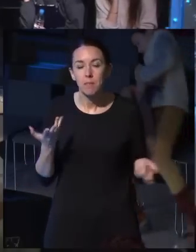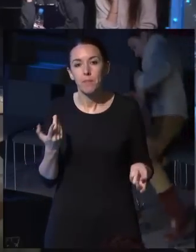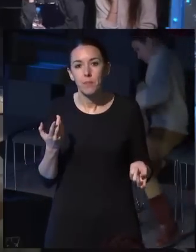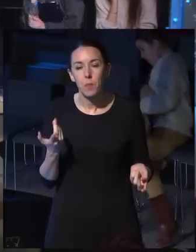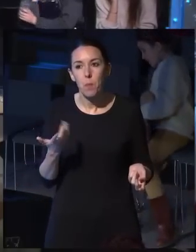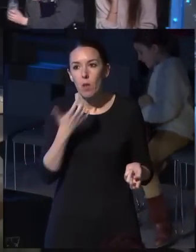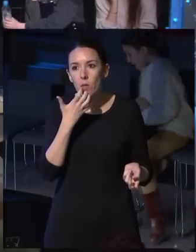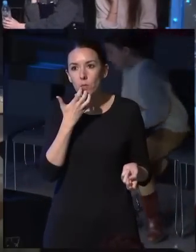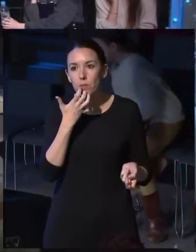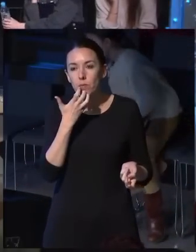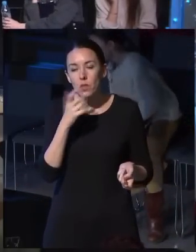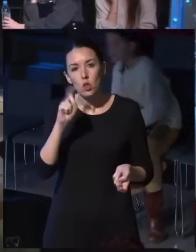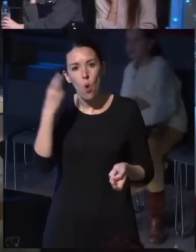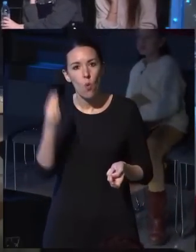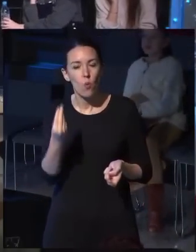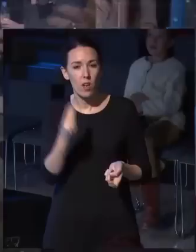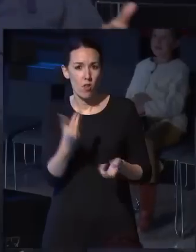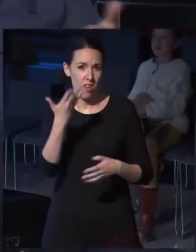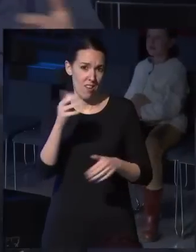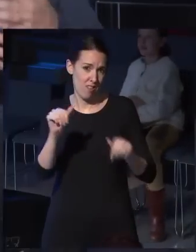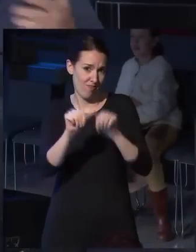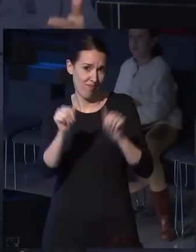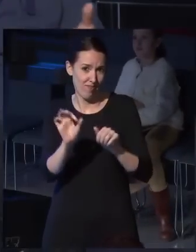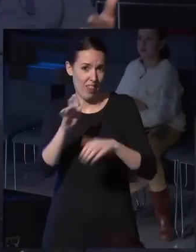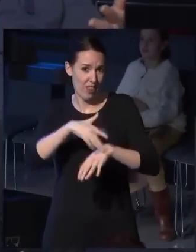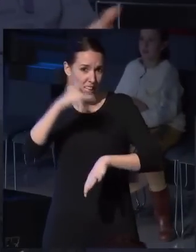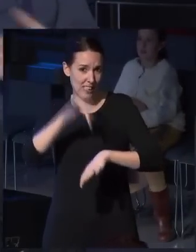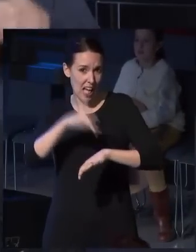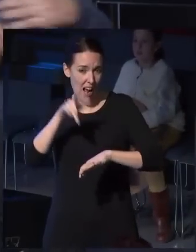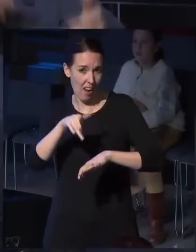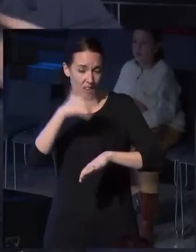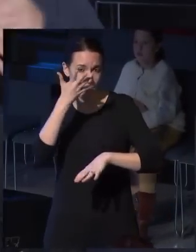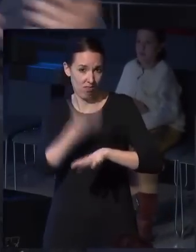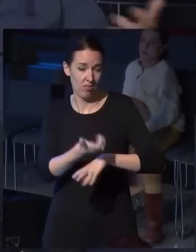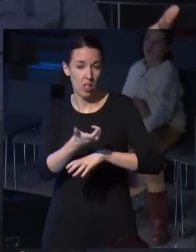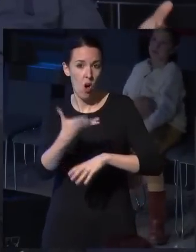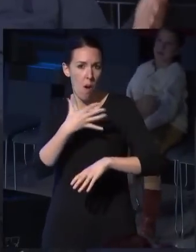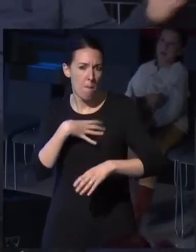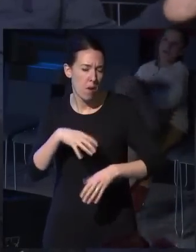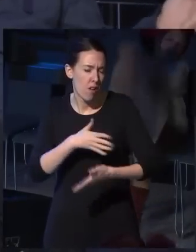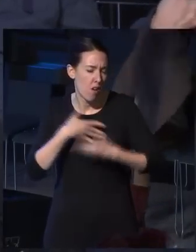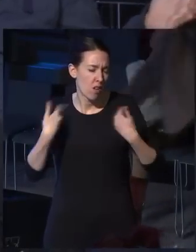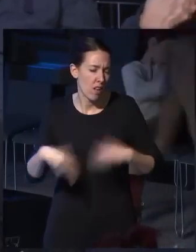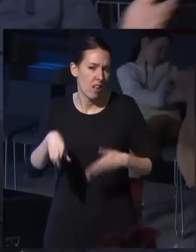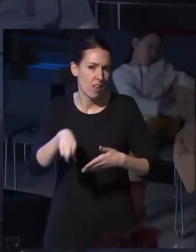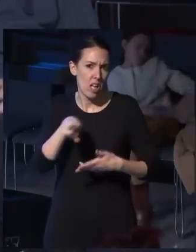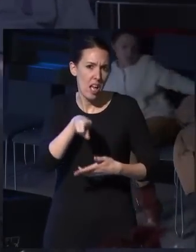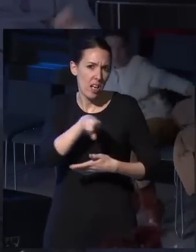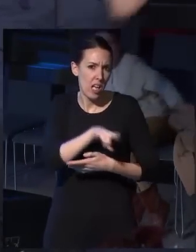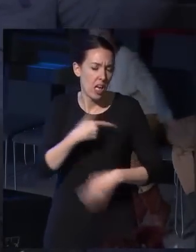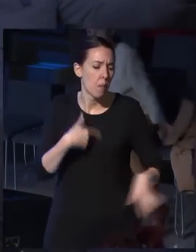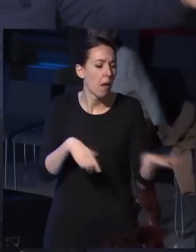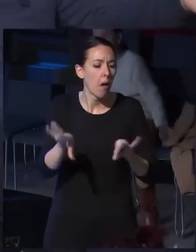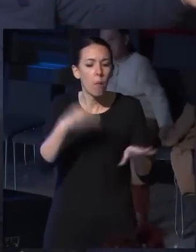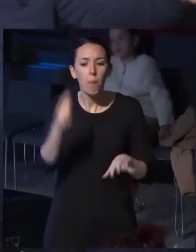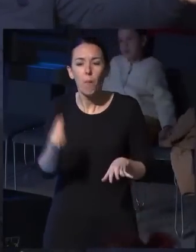otra vez, una de las cosas buenas del formato de grabar digital y de eso es que puedes grabar todas las tomas que quieras y puedes elegir la que